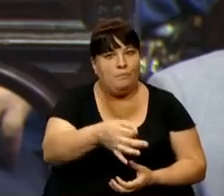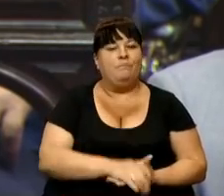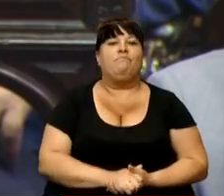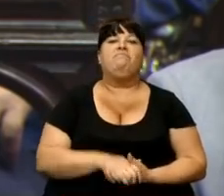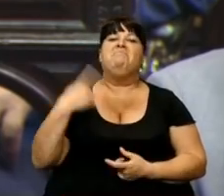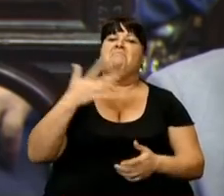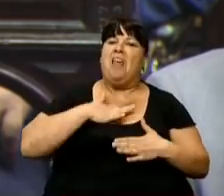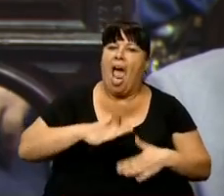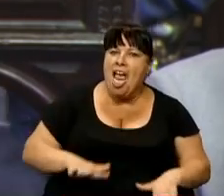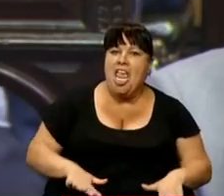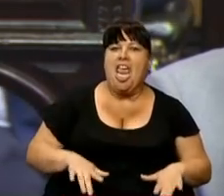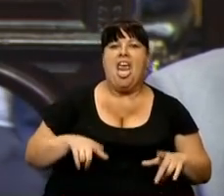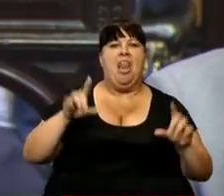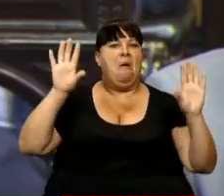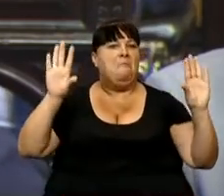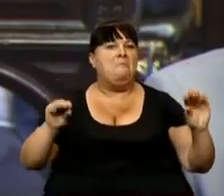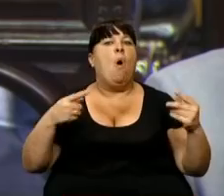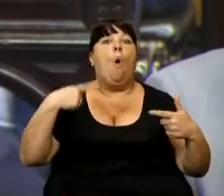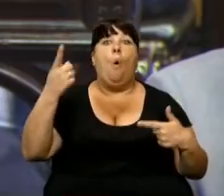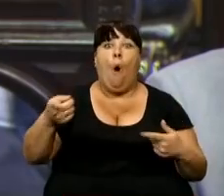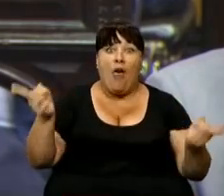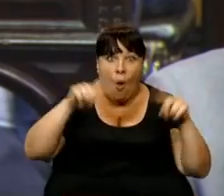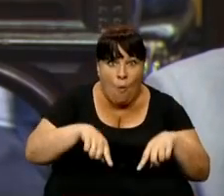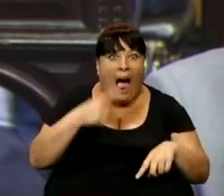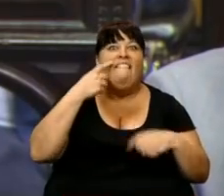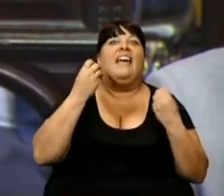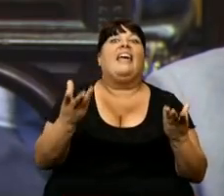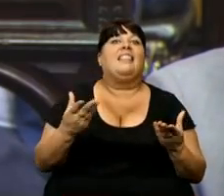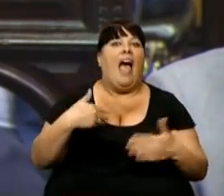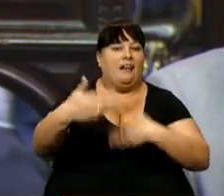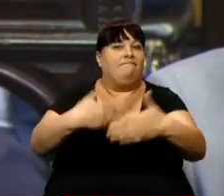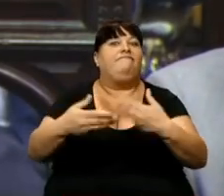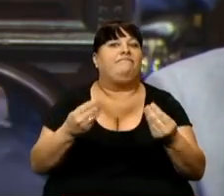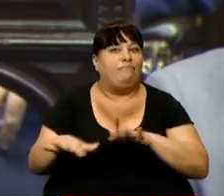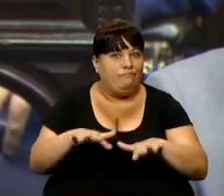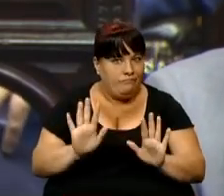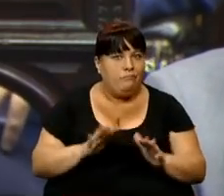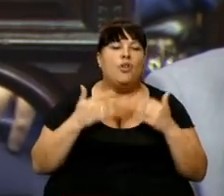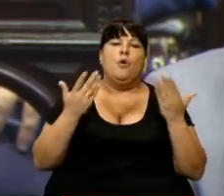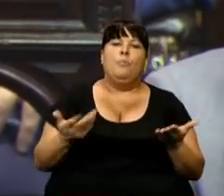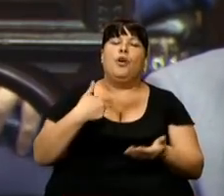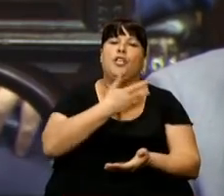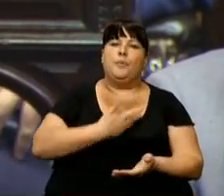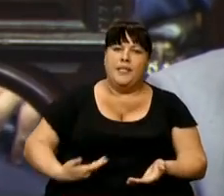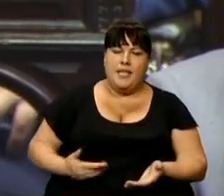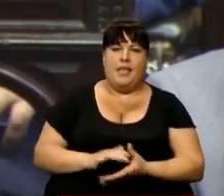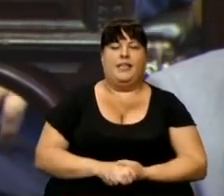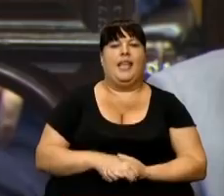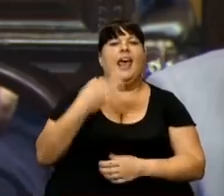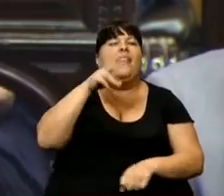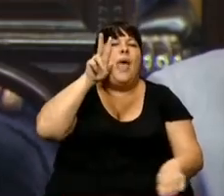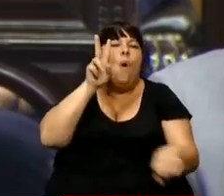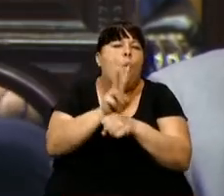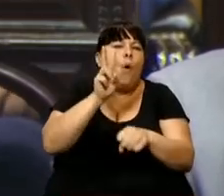hay tranquilidad, se han apagado las luces. Cuando se enciendan hay que ver cómo se encienden. Por eso, señor presidente, hay que